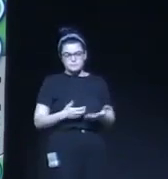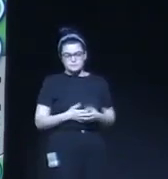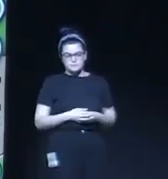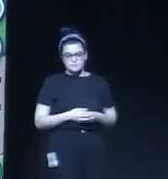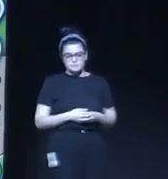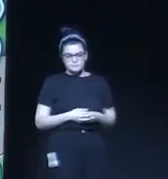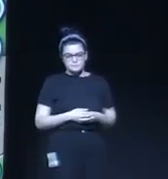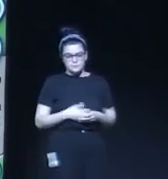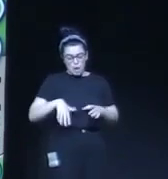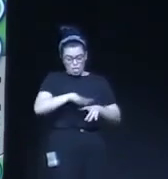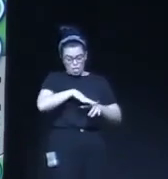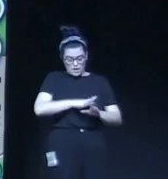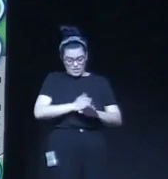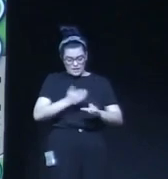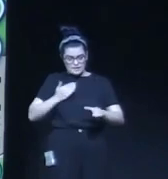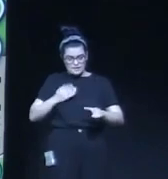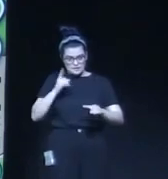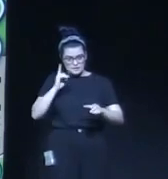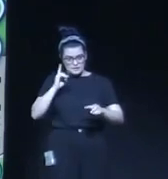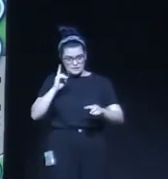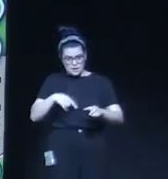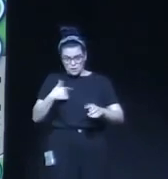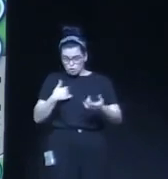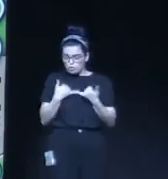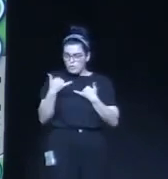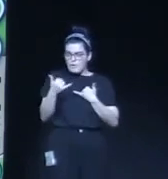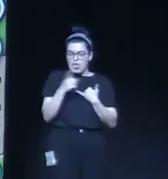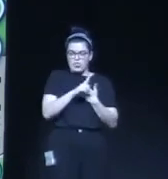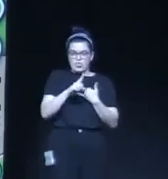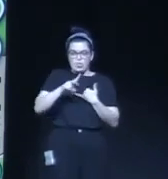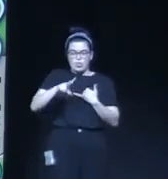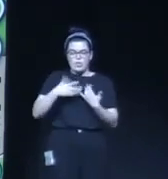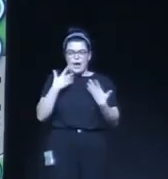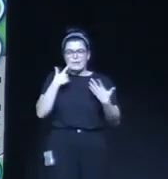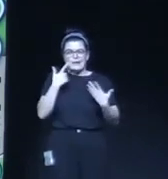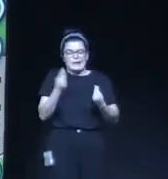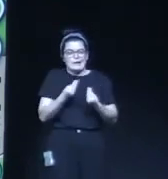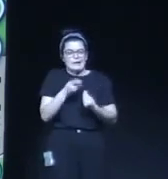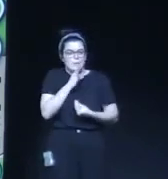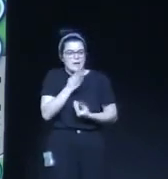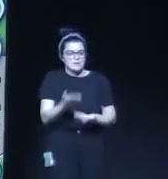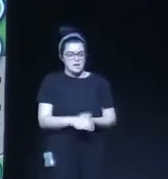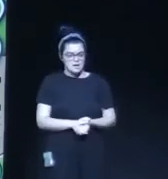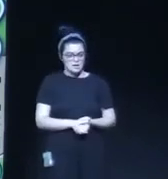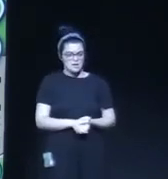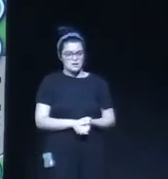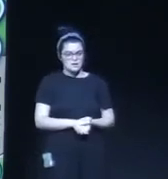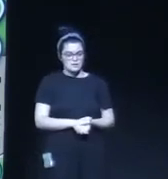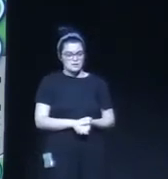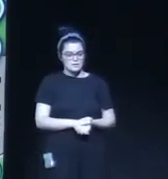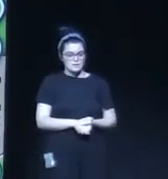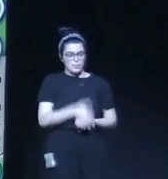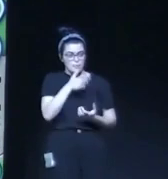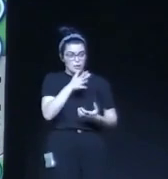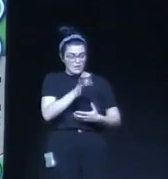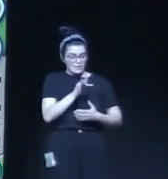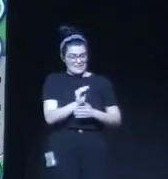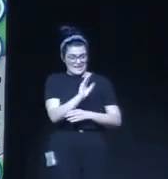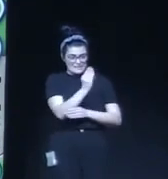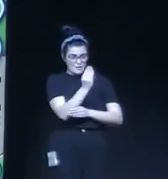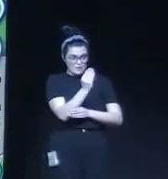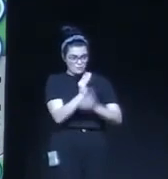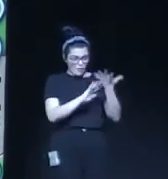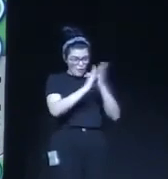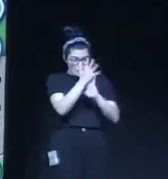atrás. Y he llamado al 112. Sí. ¿Qué pasa? Porque además es un fuego, o sea, no es